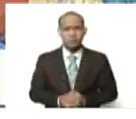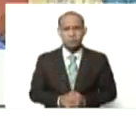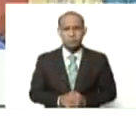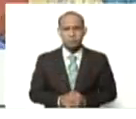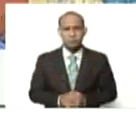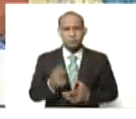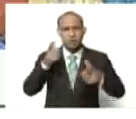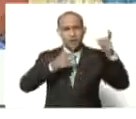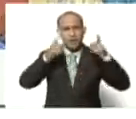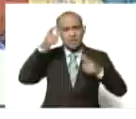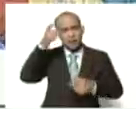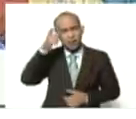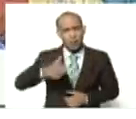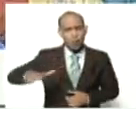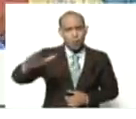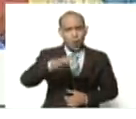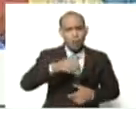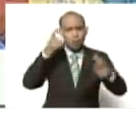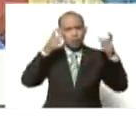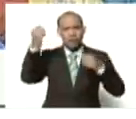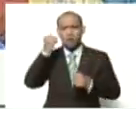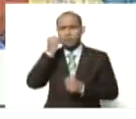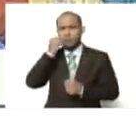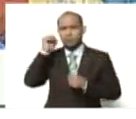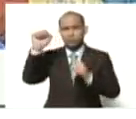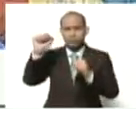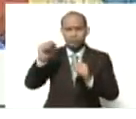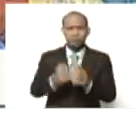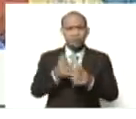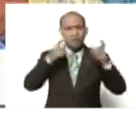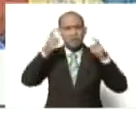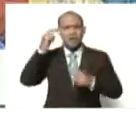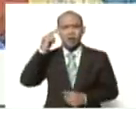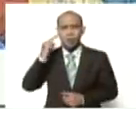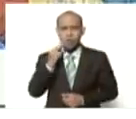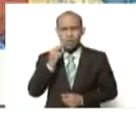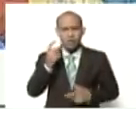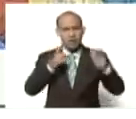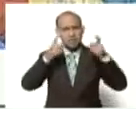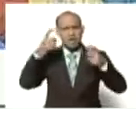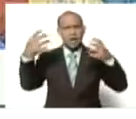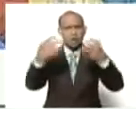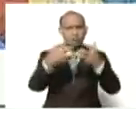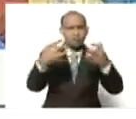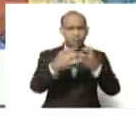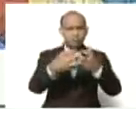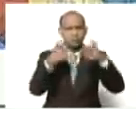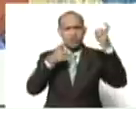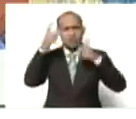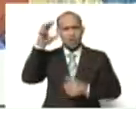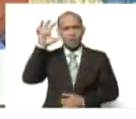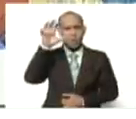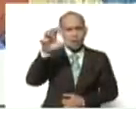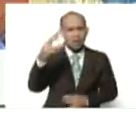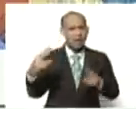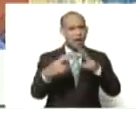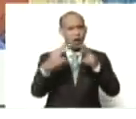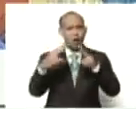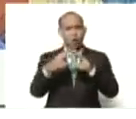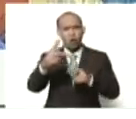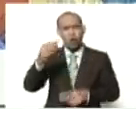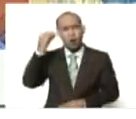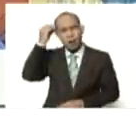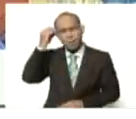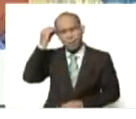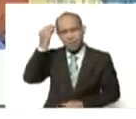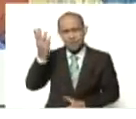al Chávez pueblo, al Chávez rebelde, al Chávez Bolívar, al Chávez luchador, al Chávez patria, que conozcan su